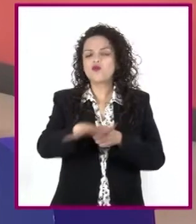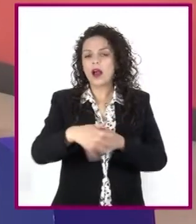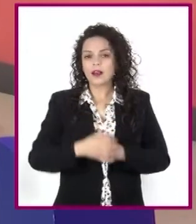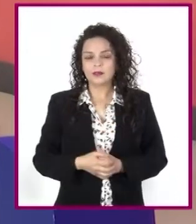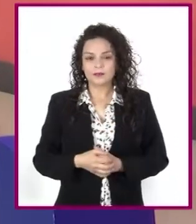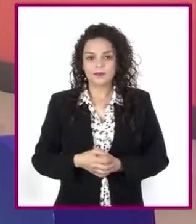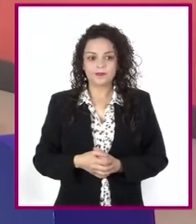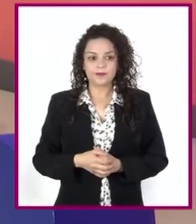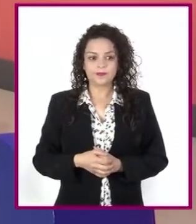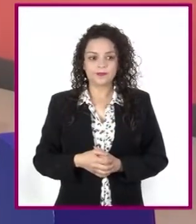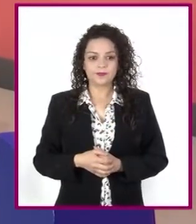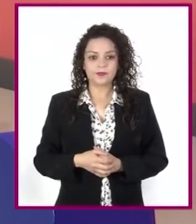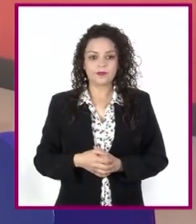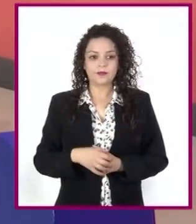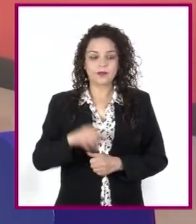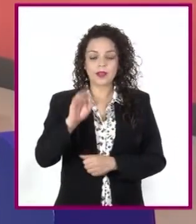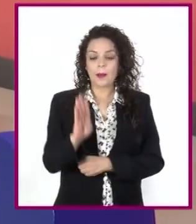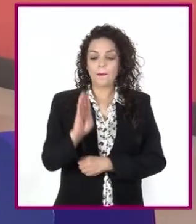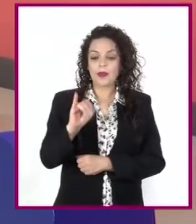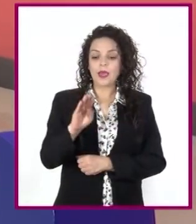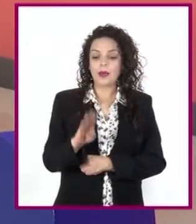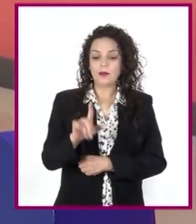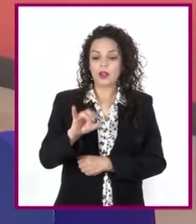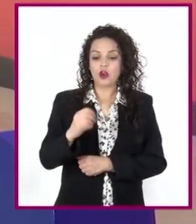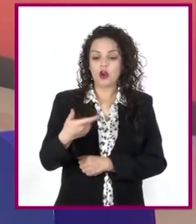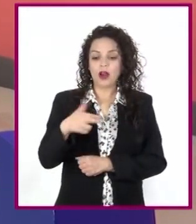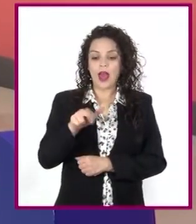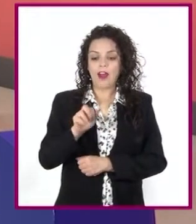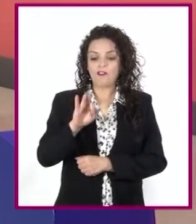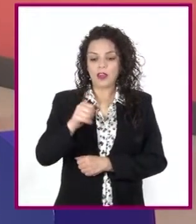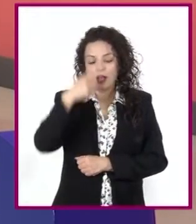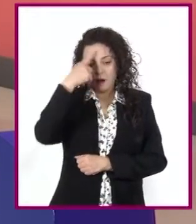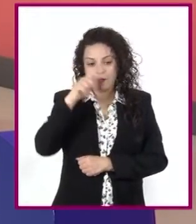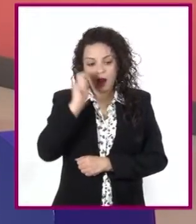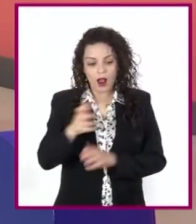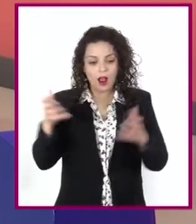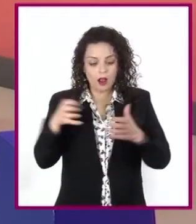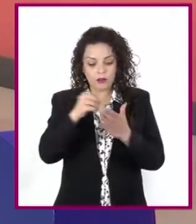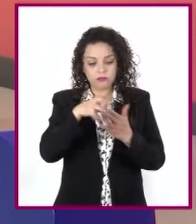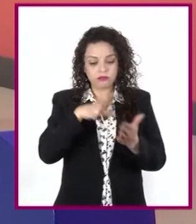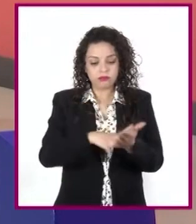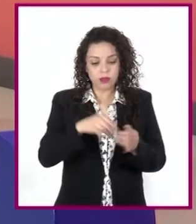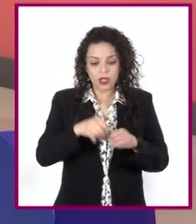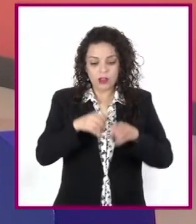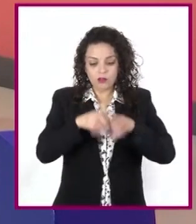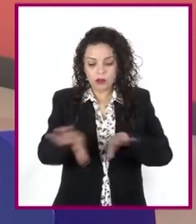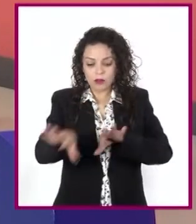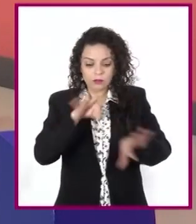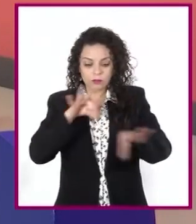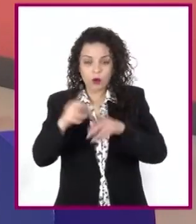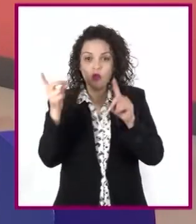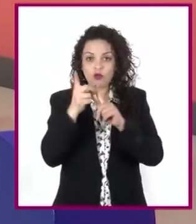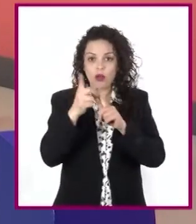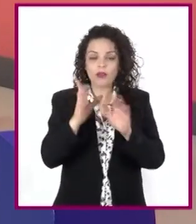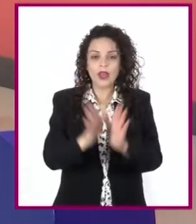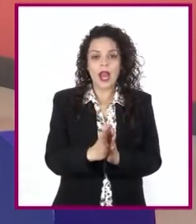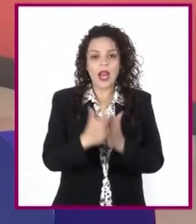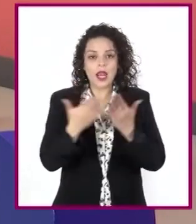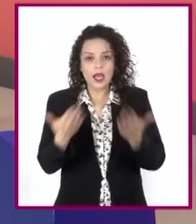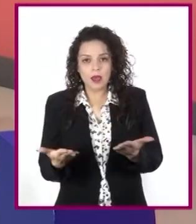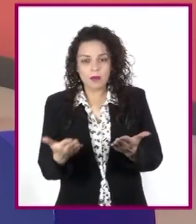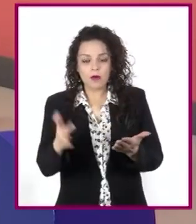las referencias bibliográficas, que son elaboradas para registrar la información obtenida de libros, enciclopedias